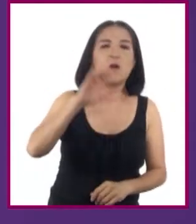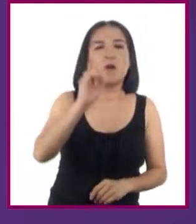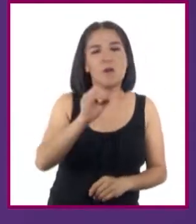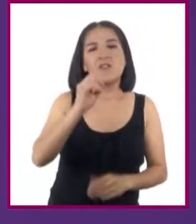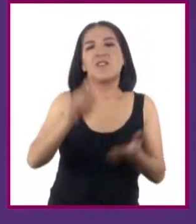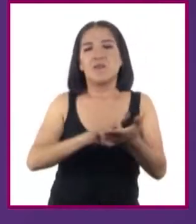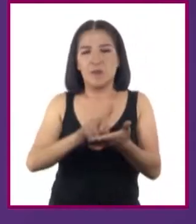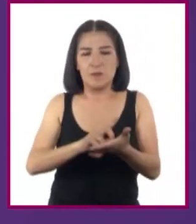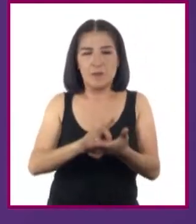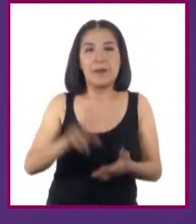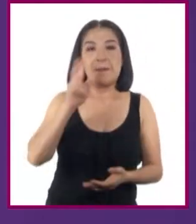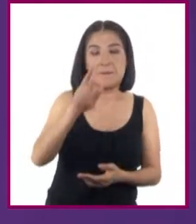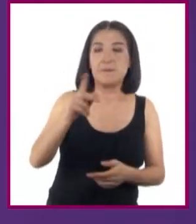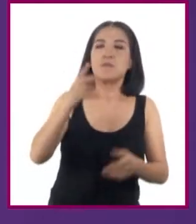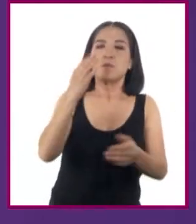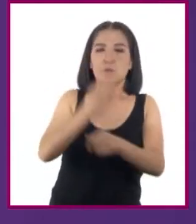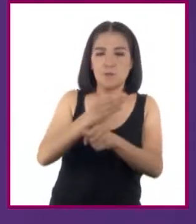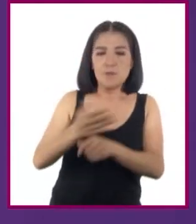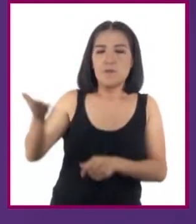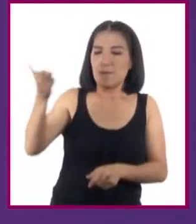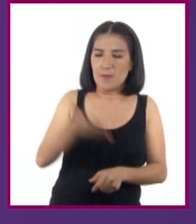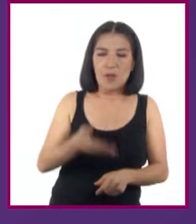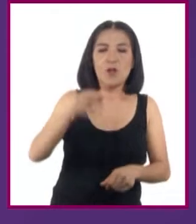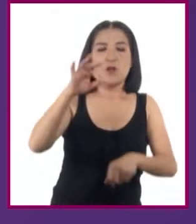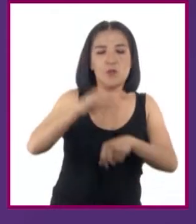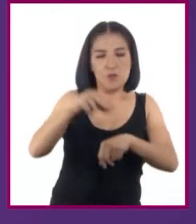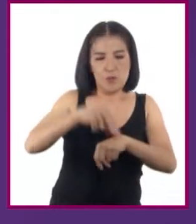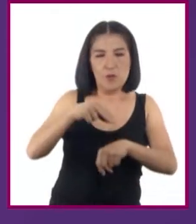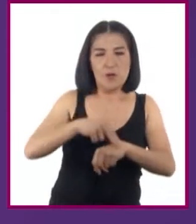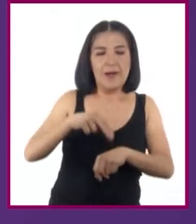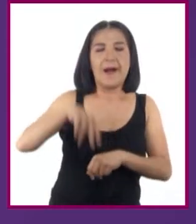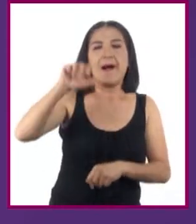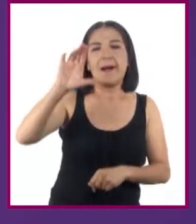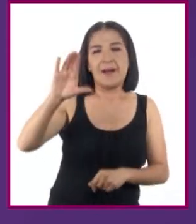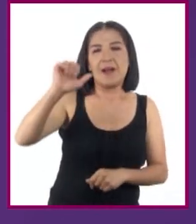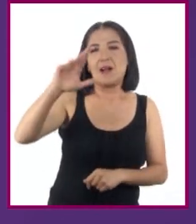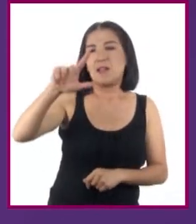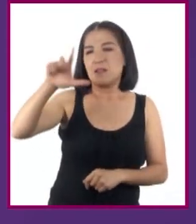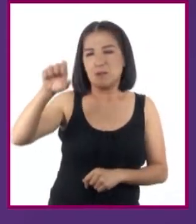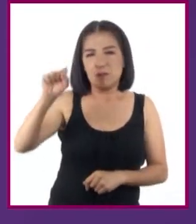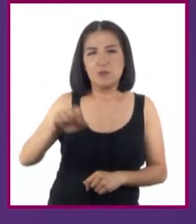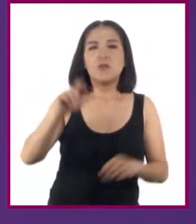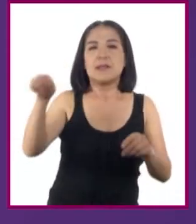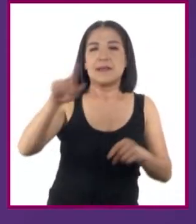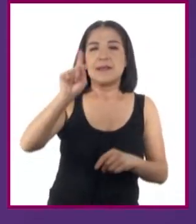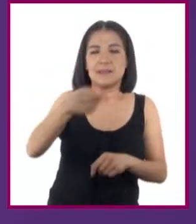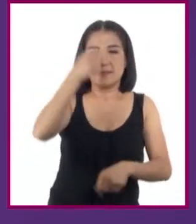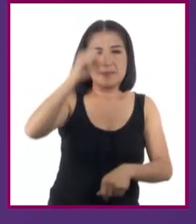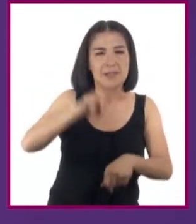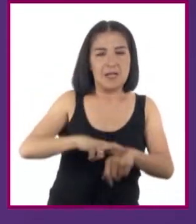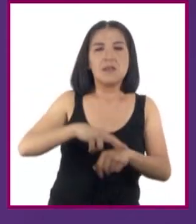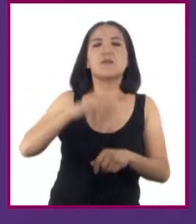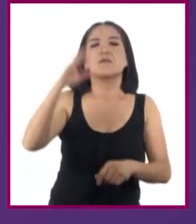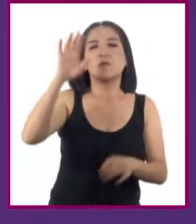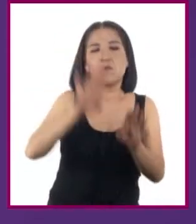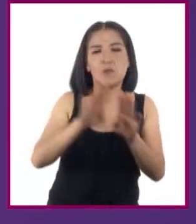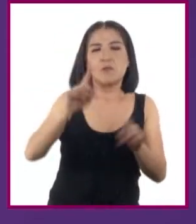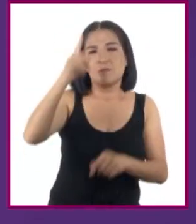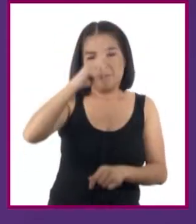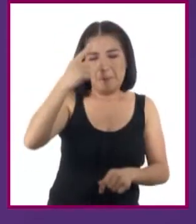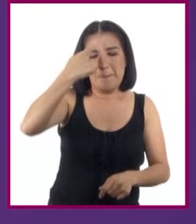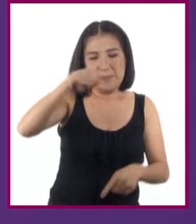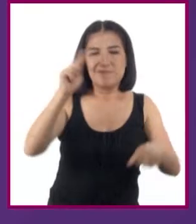para hablarnos del tema se encuentra con nosotros el doctor Carlos Rodríguez Ajenjo, secretario técnico del Consejo Nacional contra